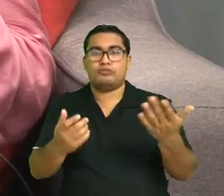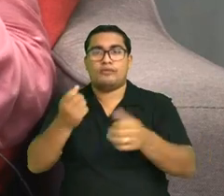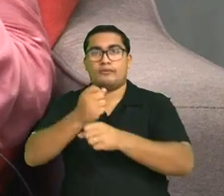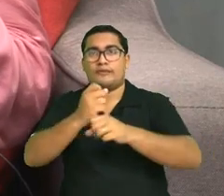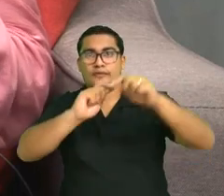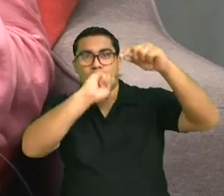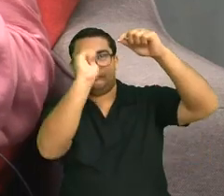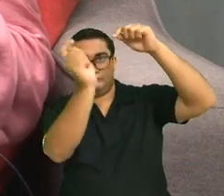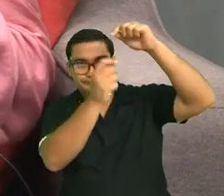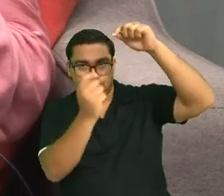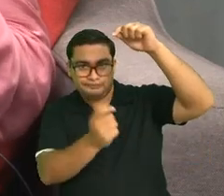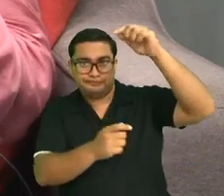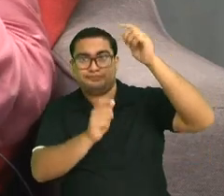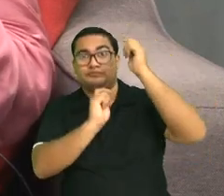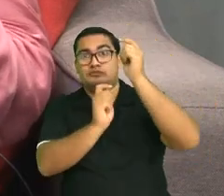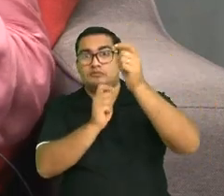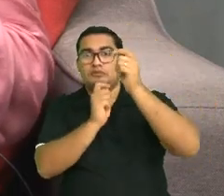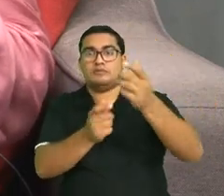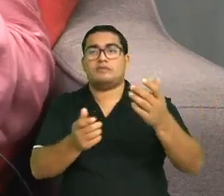deportivas,